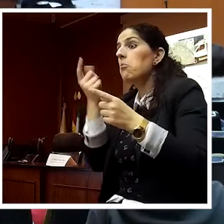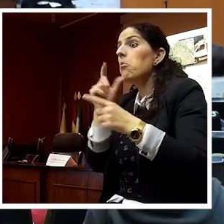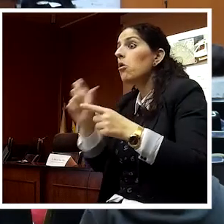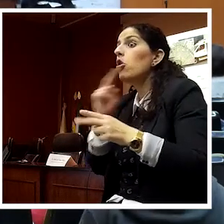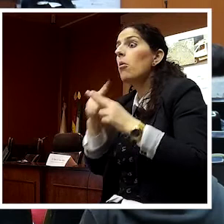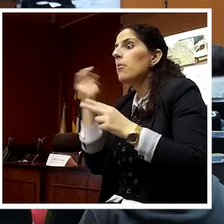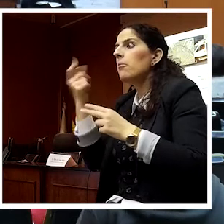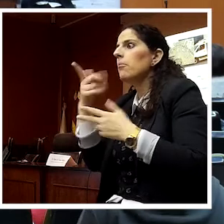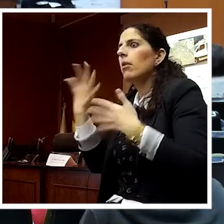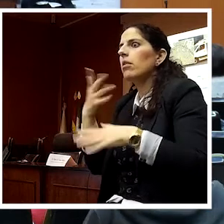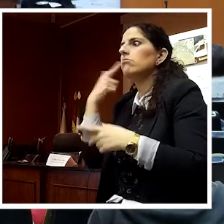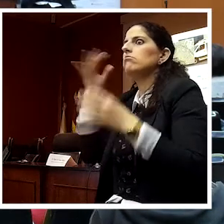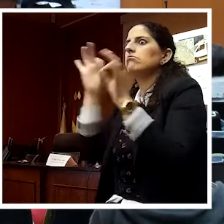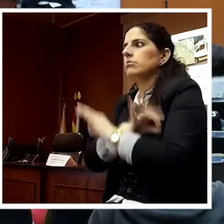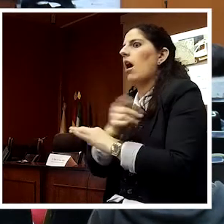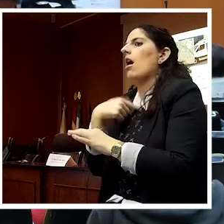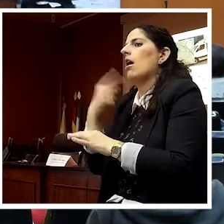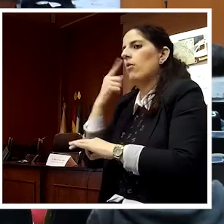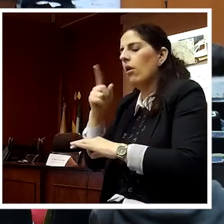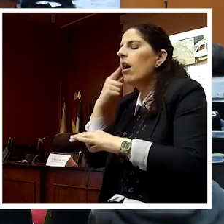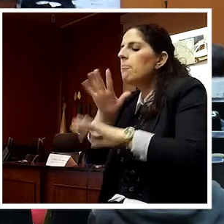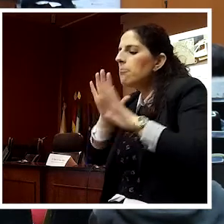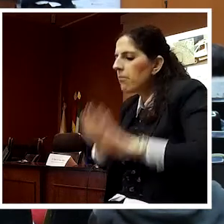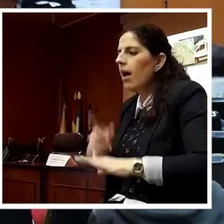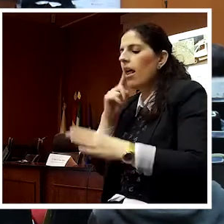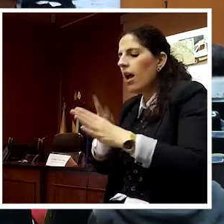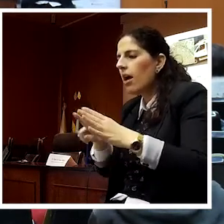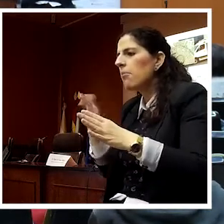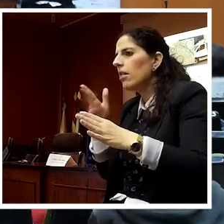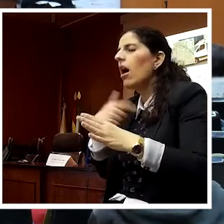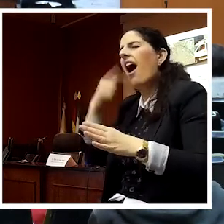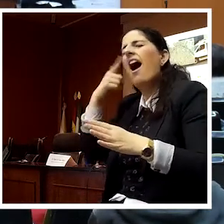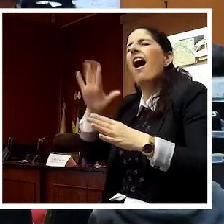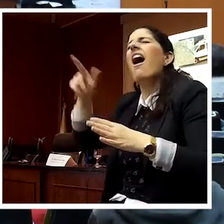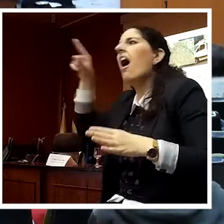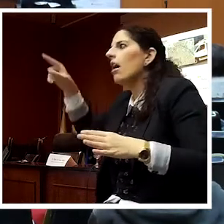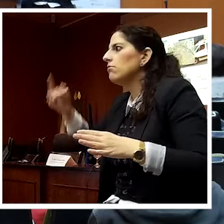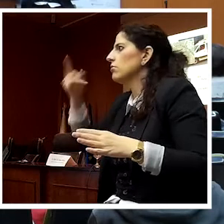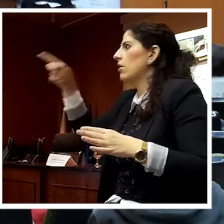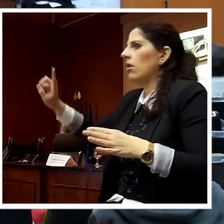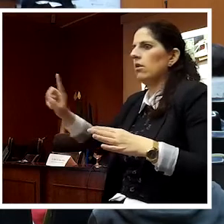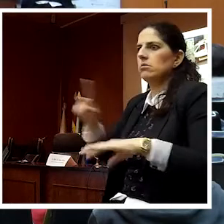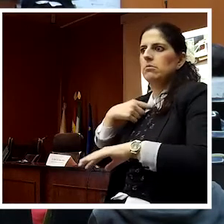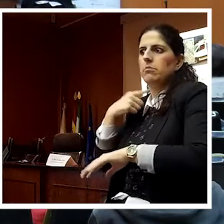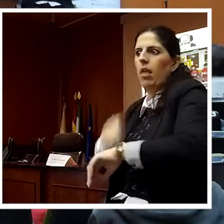bien el domicilio, por lo tanto hay que darle un poquito de tiempo a la dirección, saber dónde vas, es fundamental.